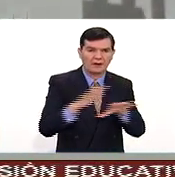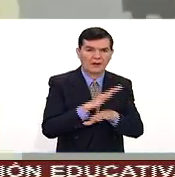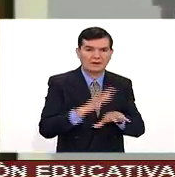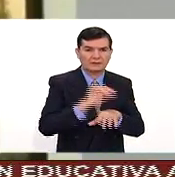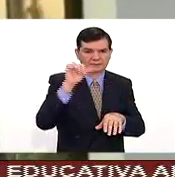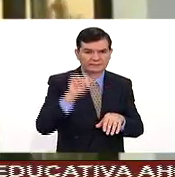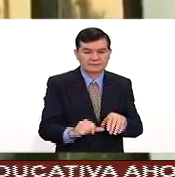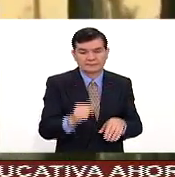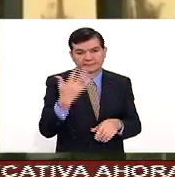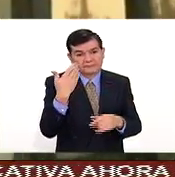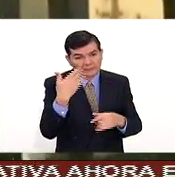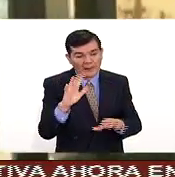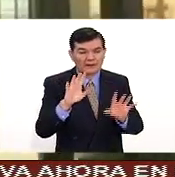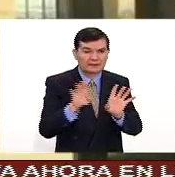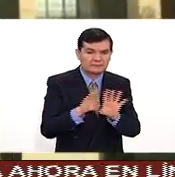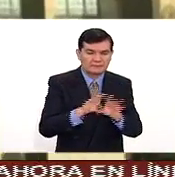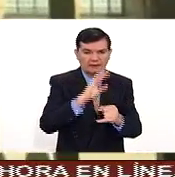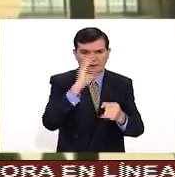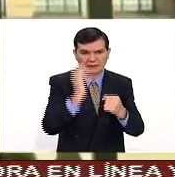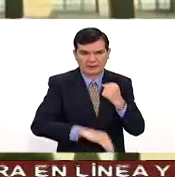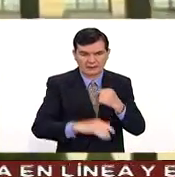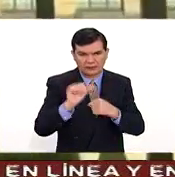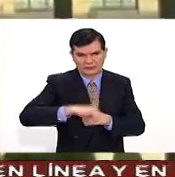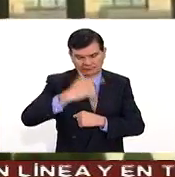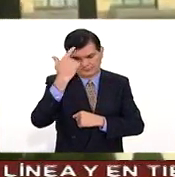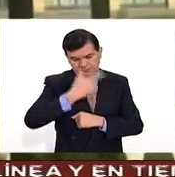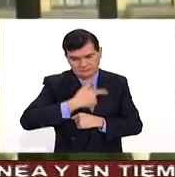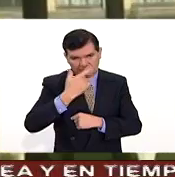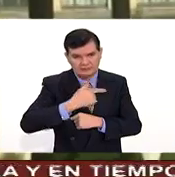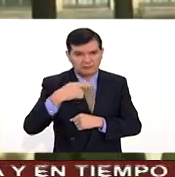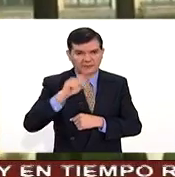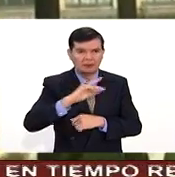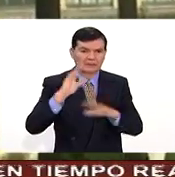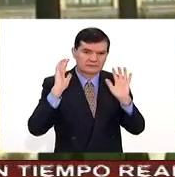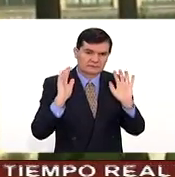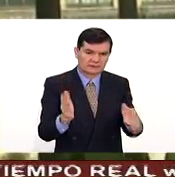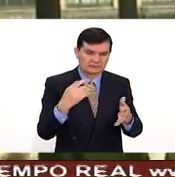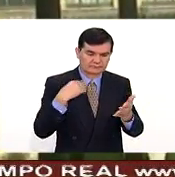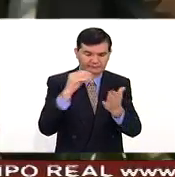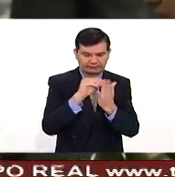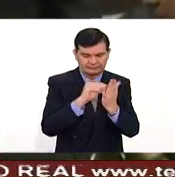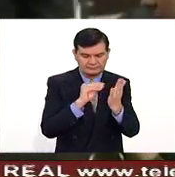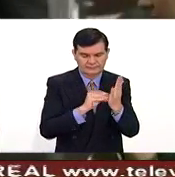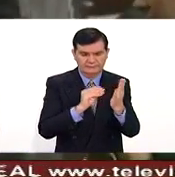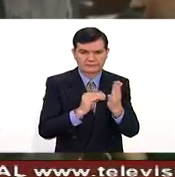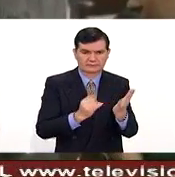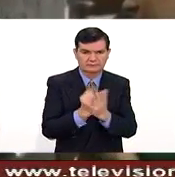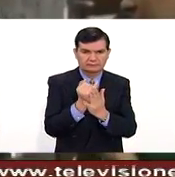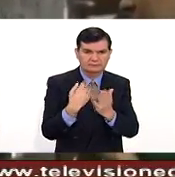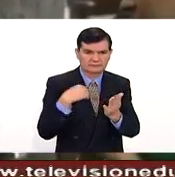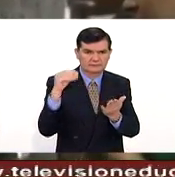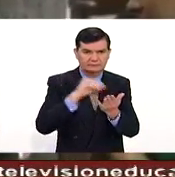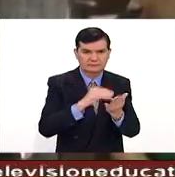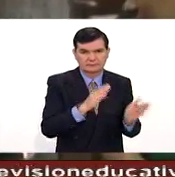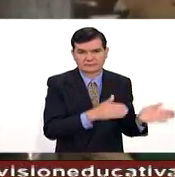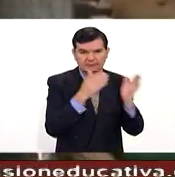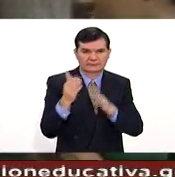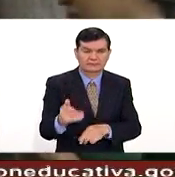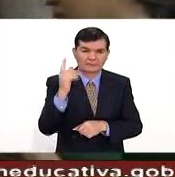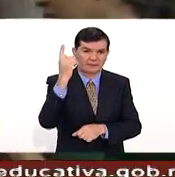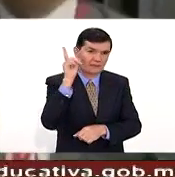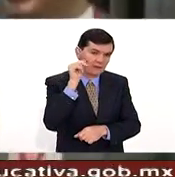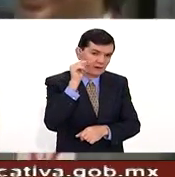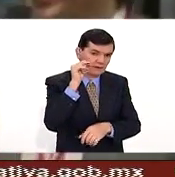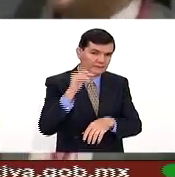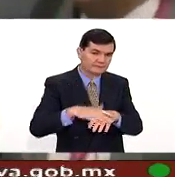hoy supuestamente llegaría a su final esta noche, pero ya es un hecho que la declaratura final se pospone hasta el día de mañana,